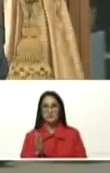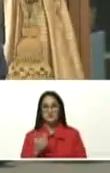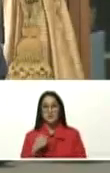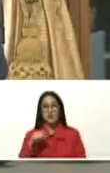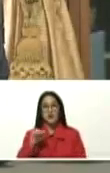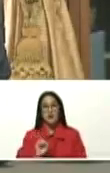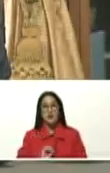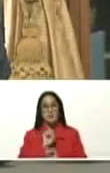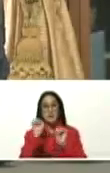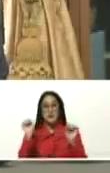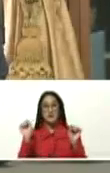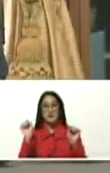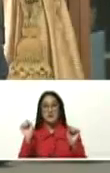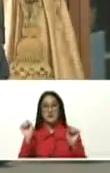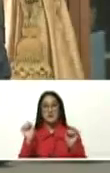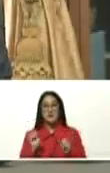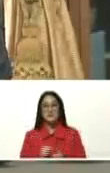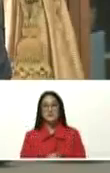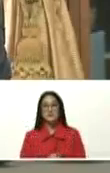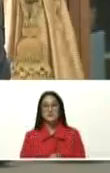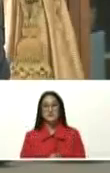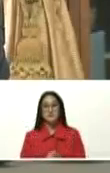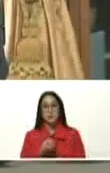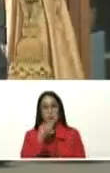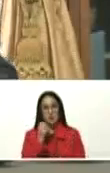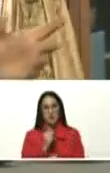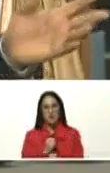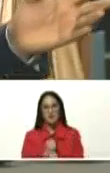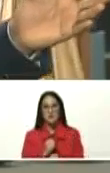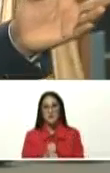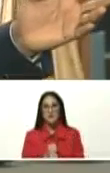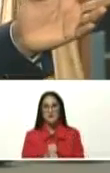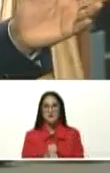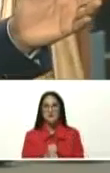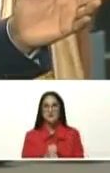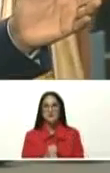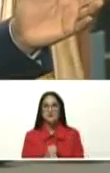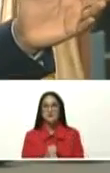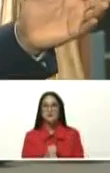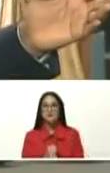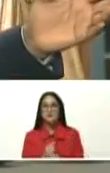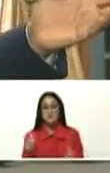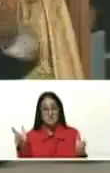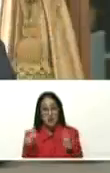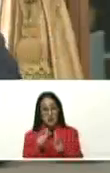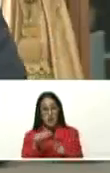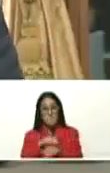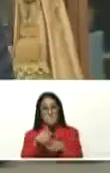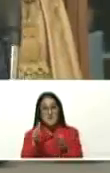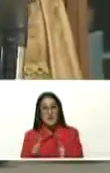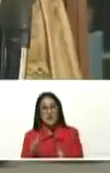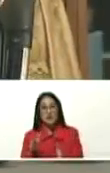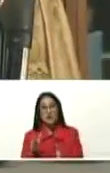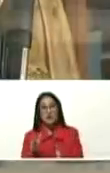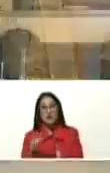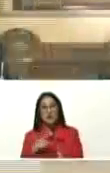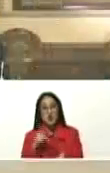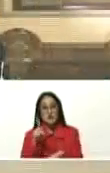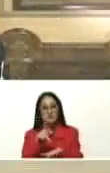mañana hubo un buen trabajo y un mini consejo de ministros que yo